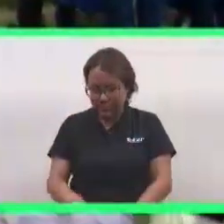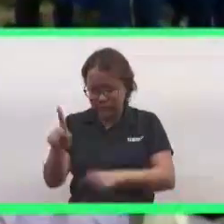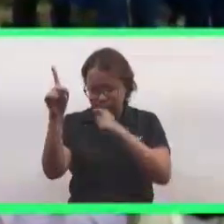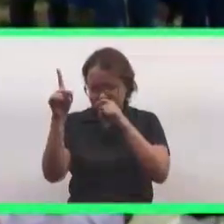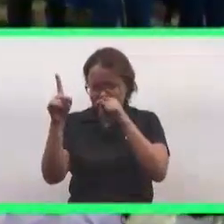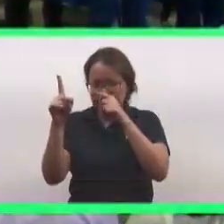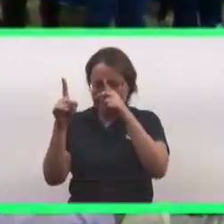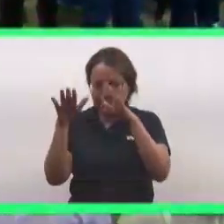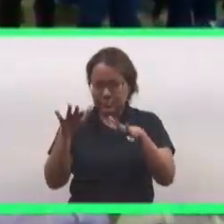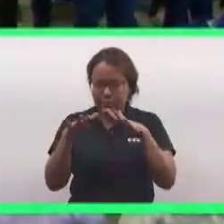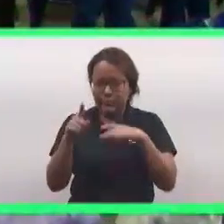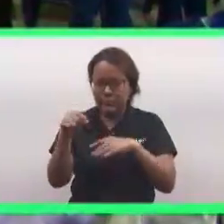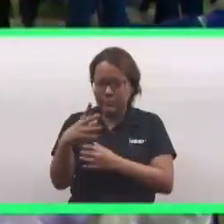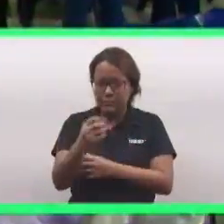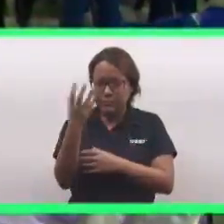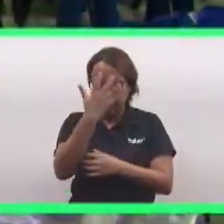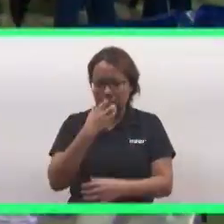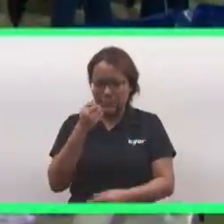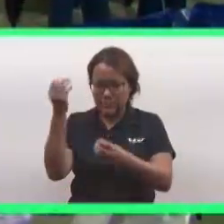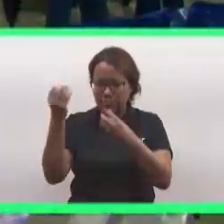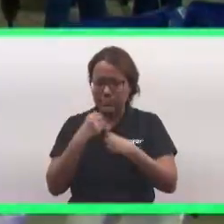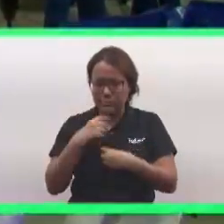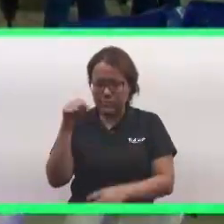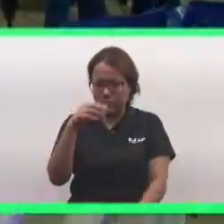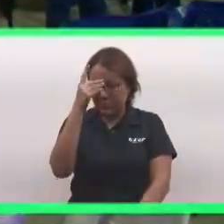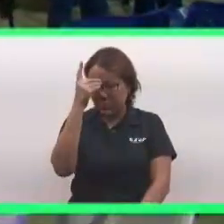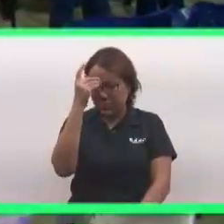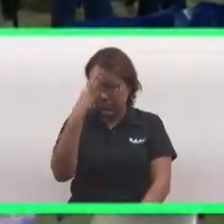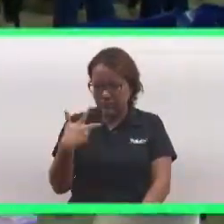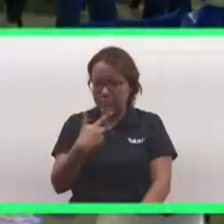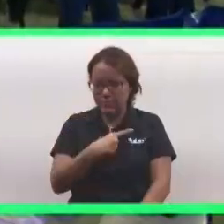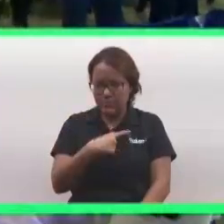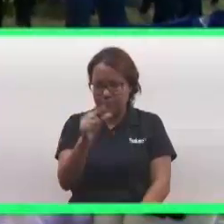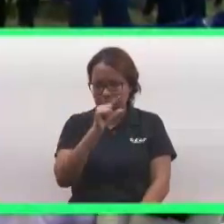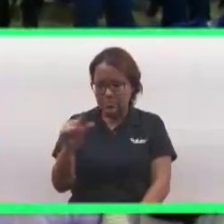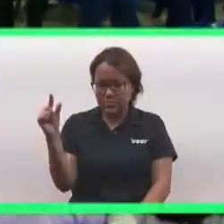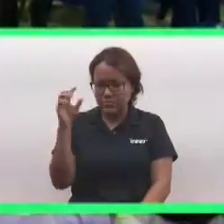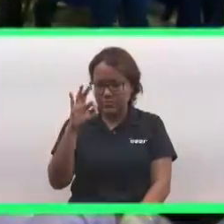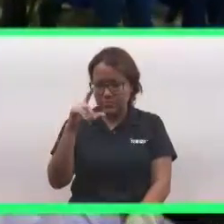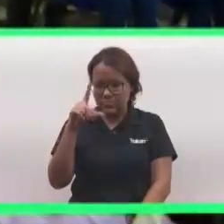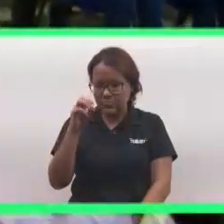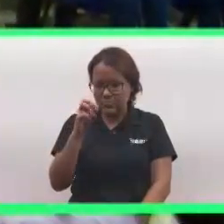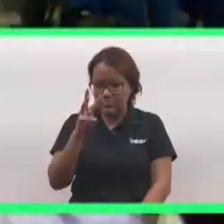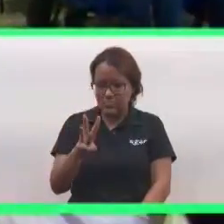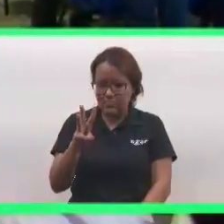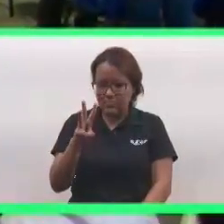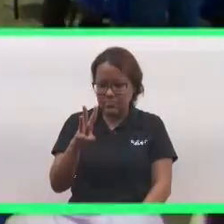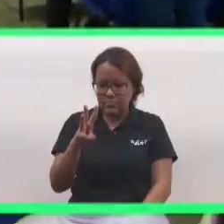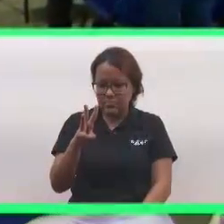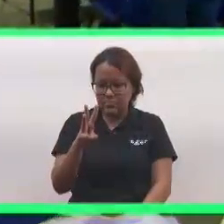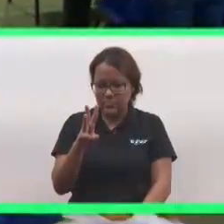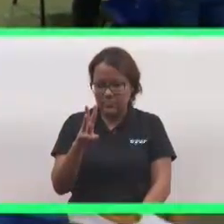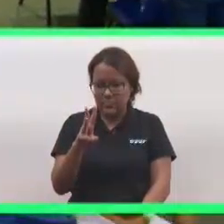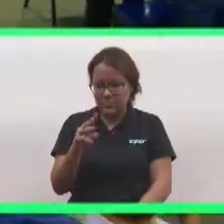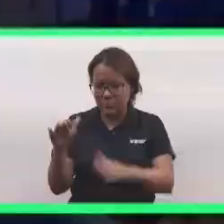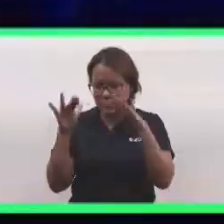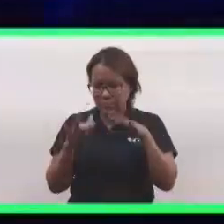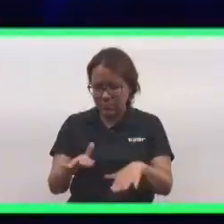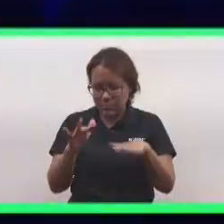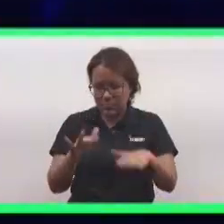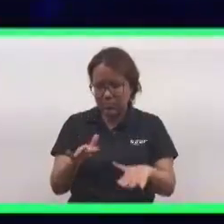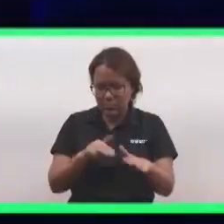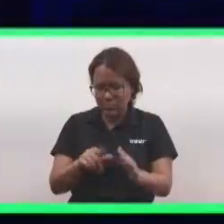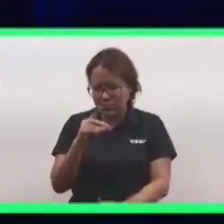Padre, gracias por un día como hoy, por este domingo, Señor, que hemos titulado, denominado un domingo con flow. Gracias, Señor,